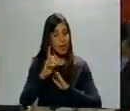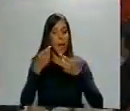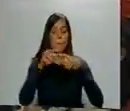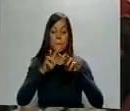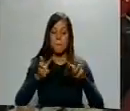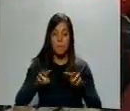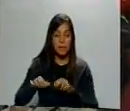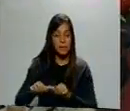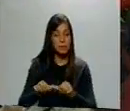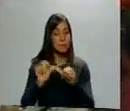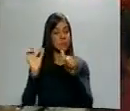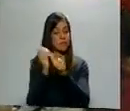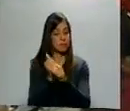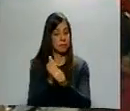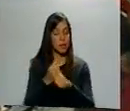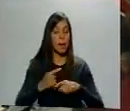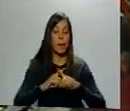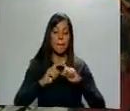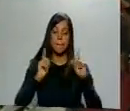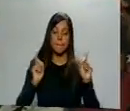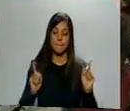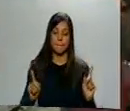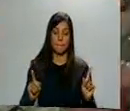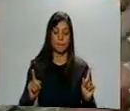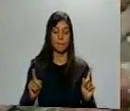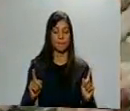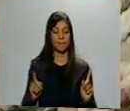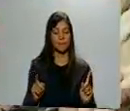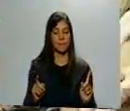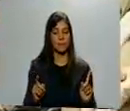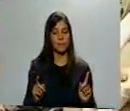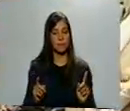paz. Pero desde